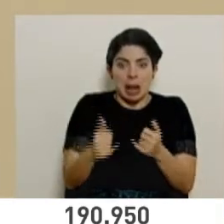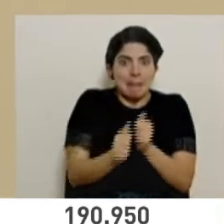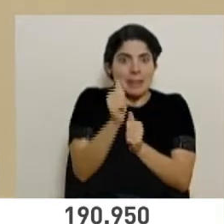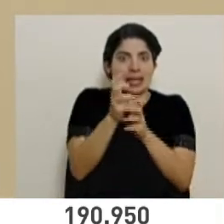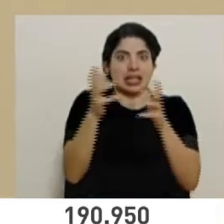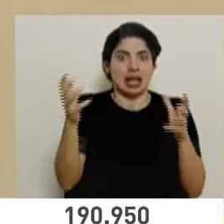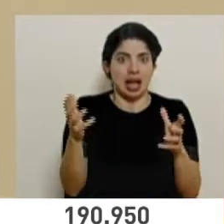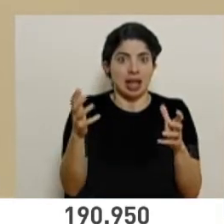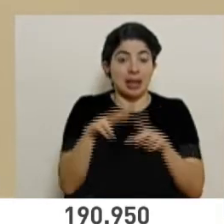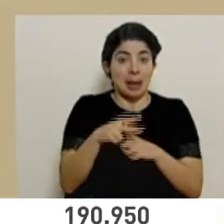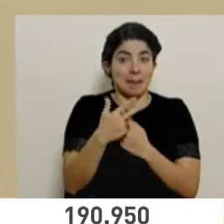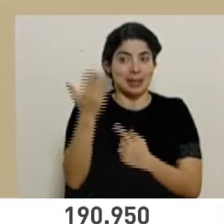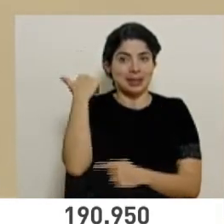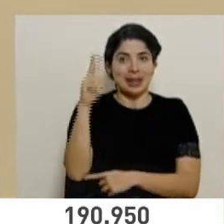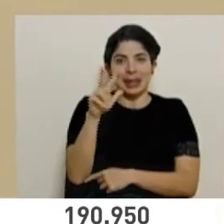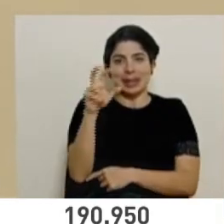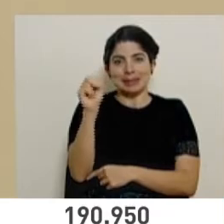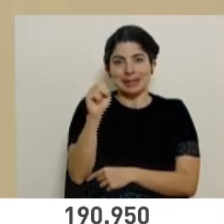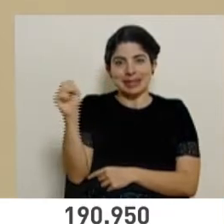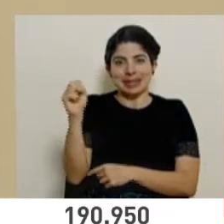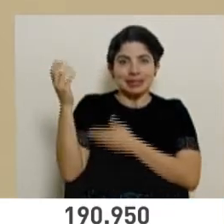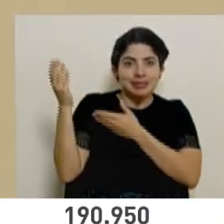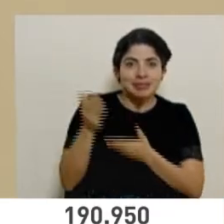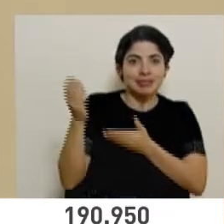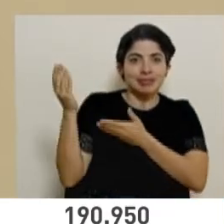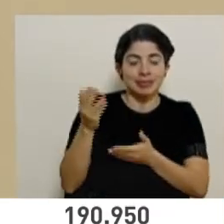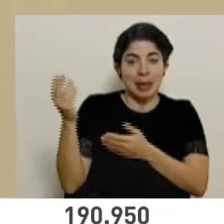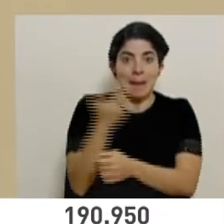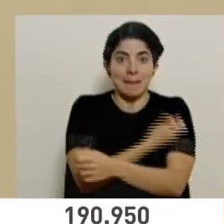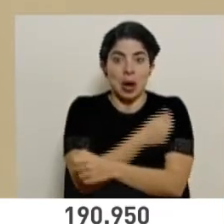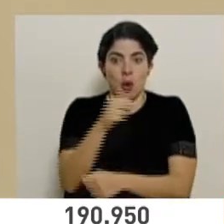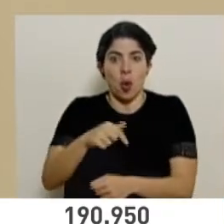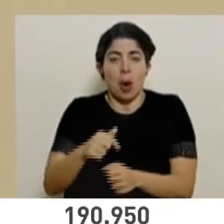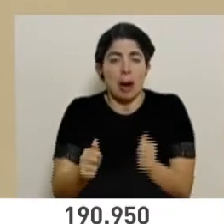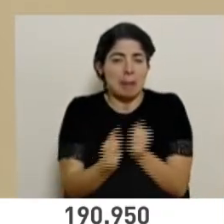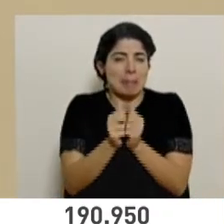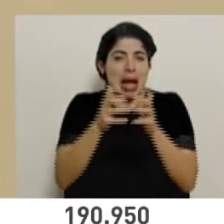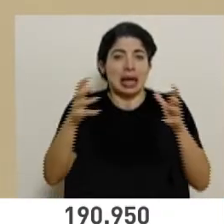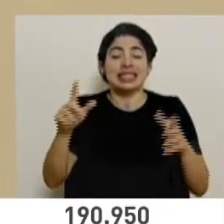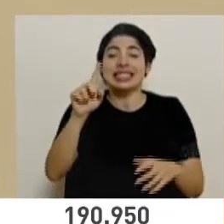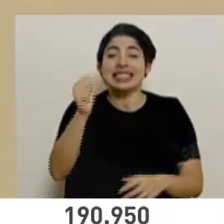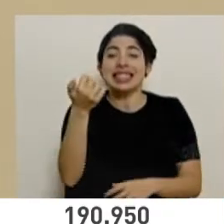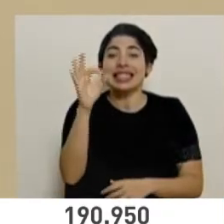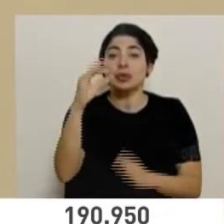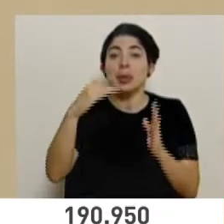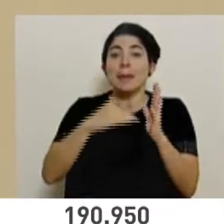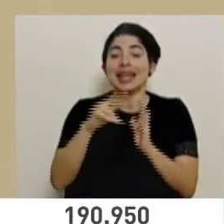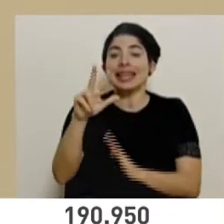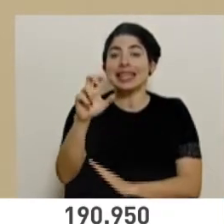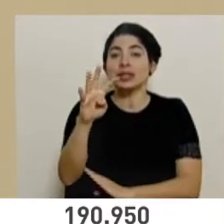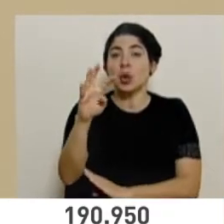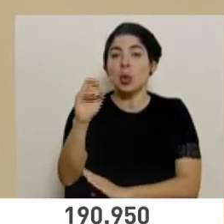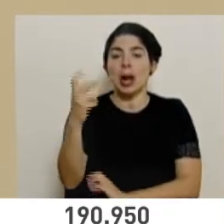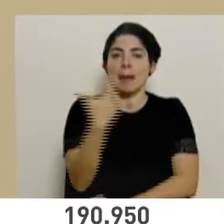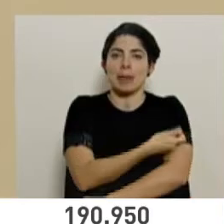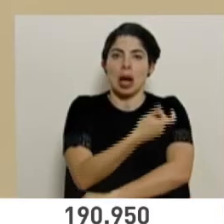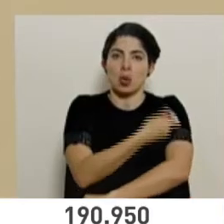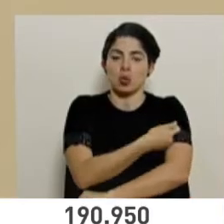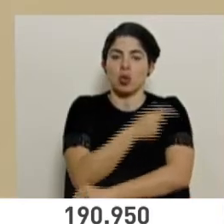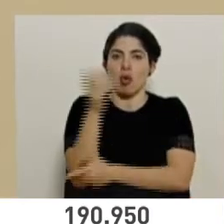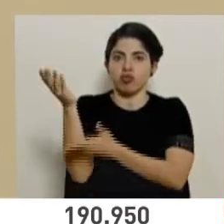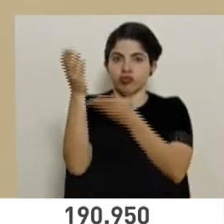hace 3 meses que empezamos a recibir las vacunas. Y hoy estarían llegando 119.340 dosis, con lo